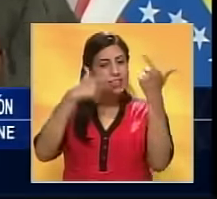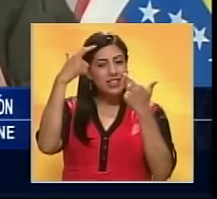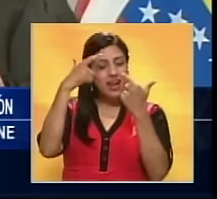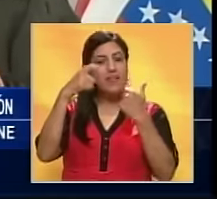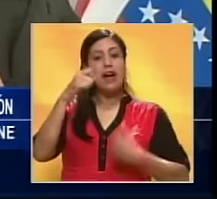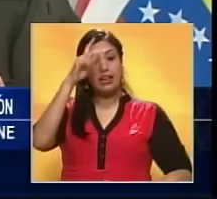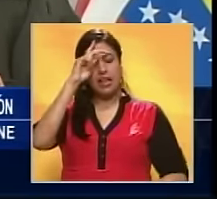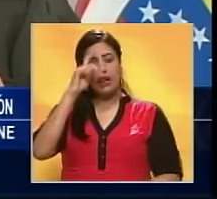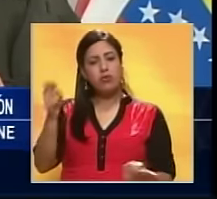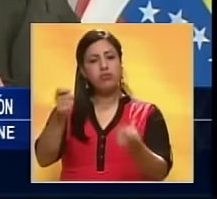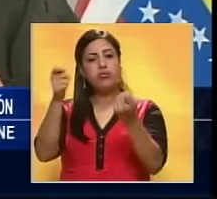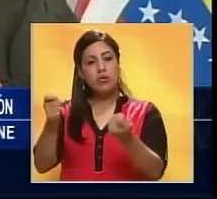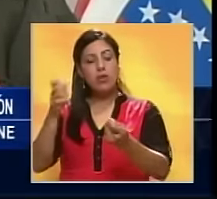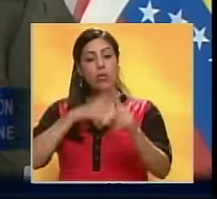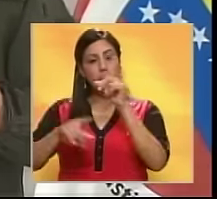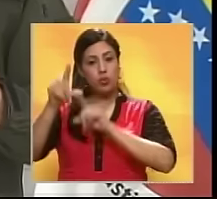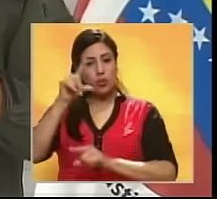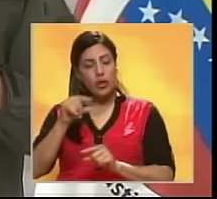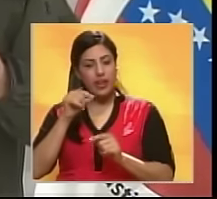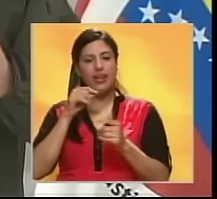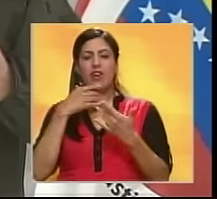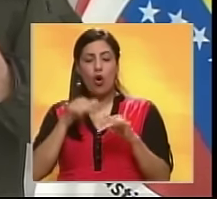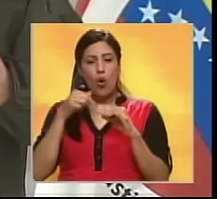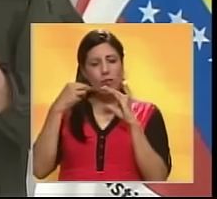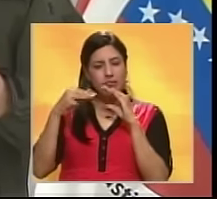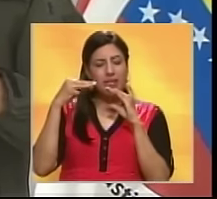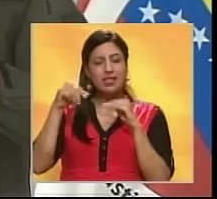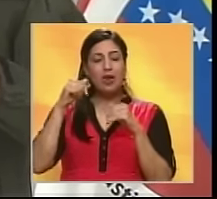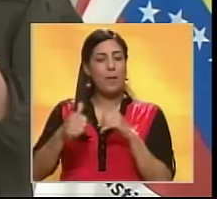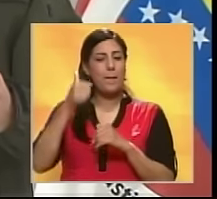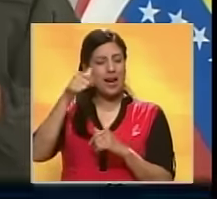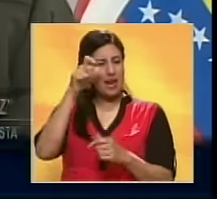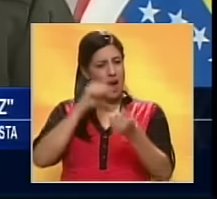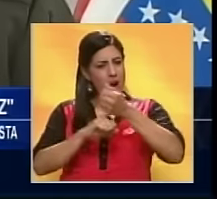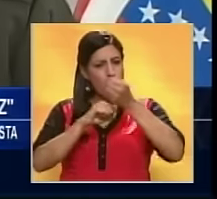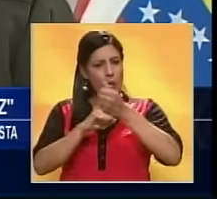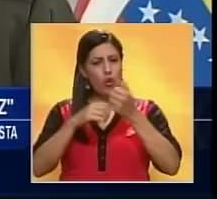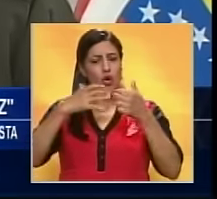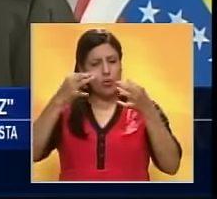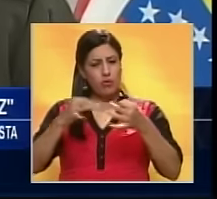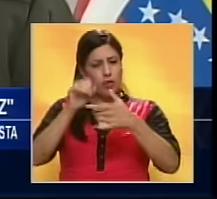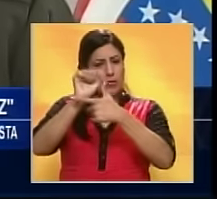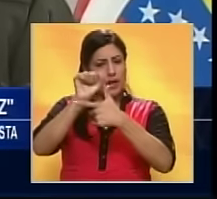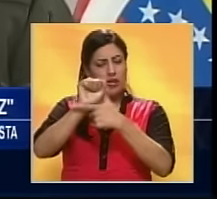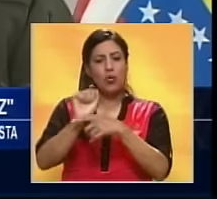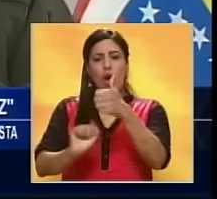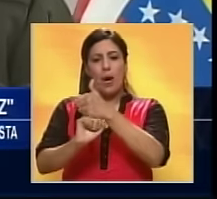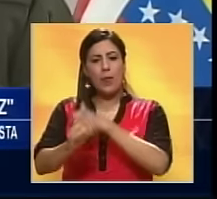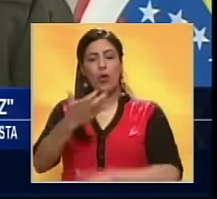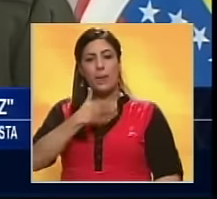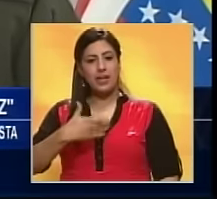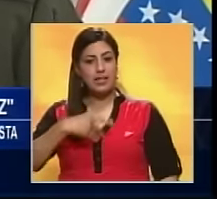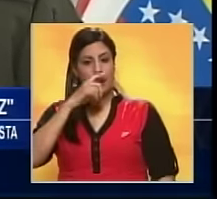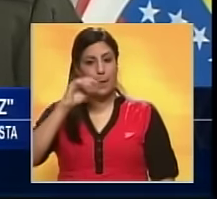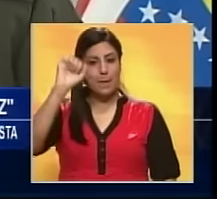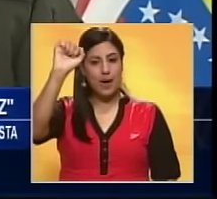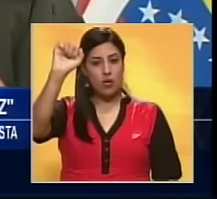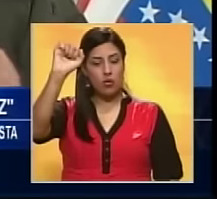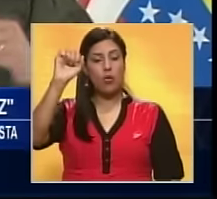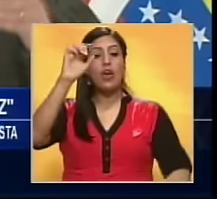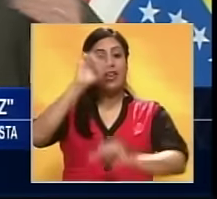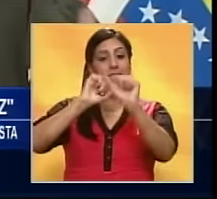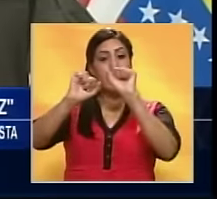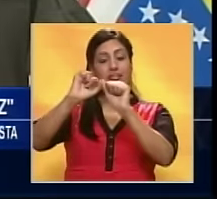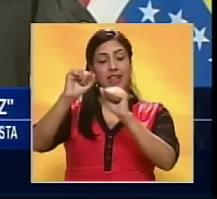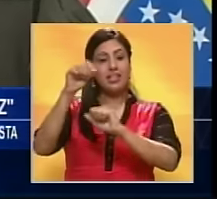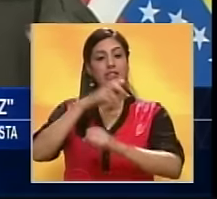El Aissami publicó a través de su cuenta en Twitter que hoy más que nunca quienes militan en el partido oficialista apoyarán al presidente Nicolás Maduro y